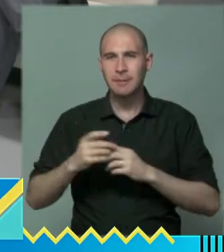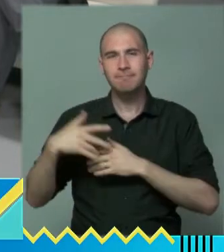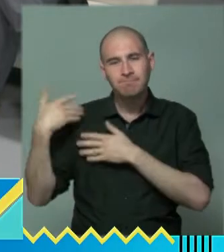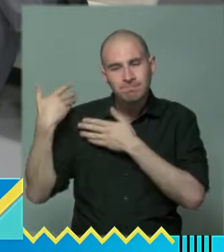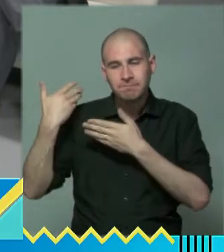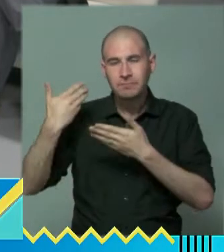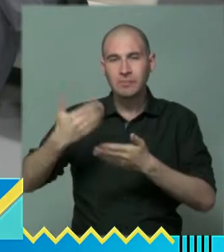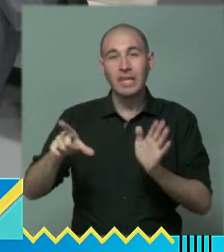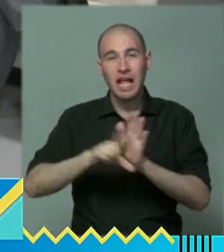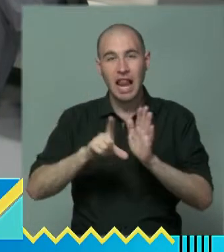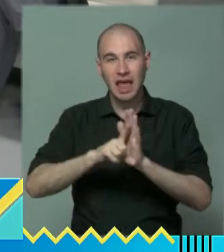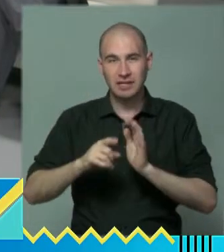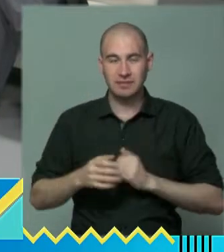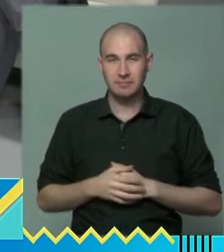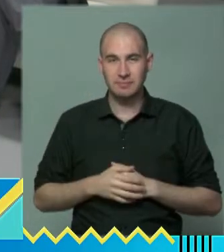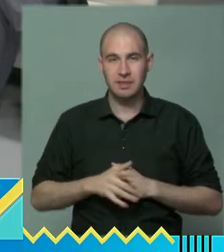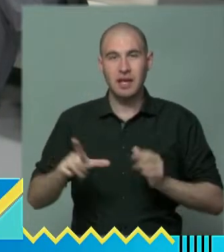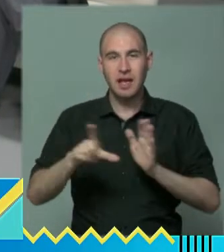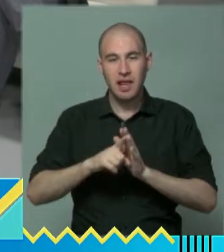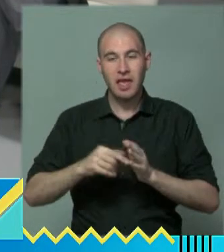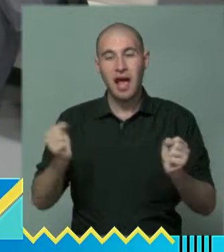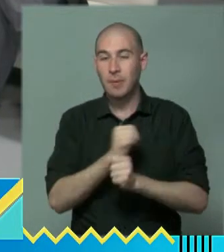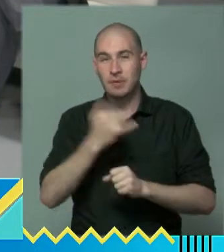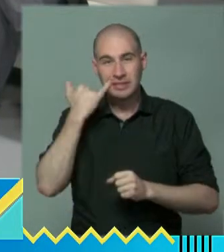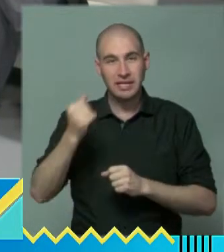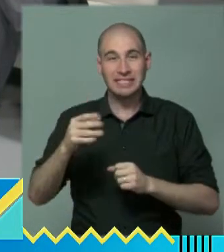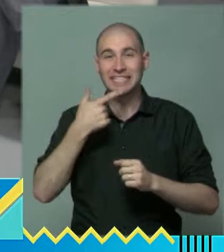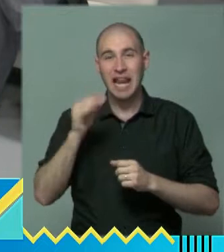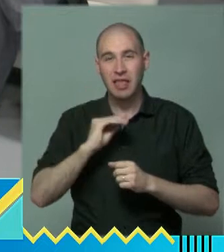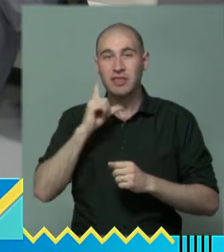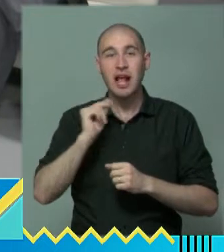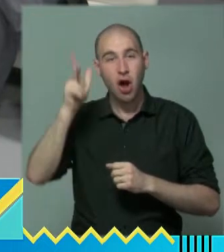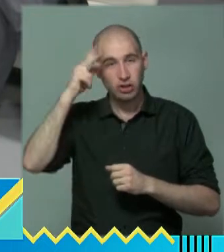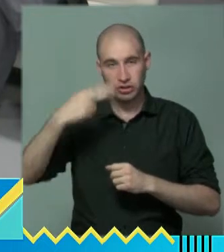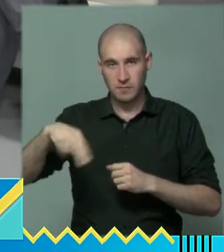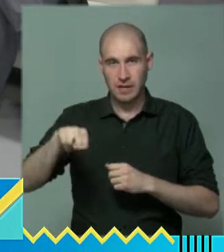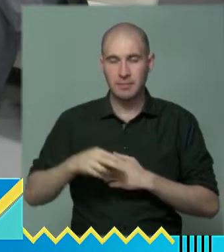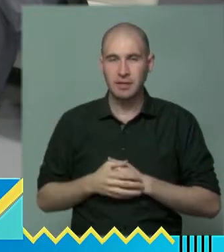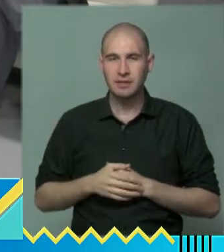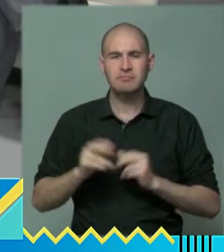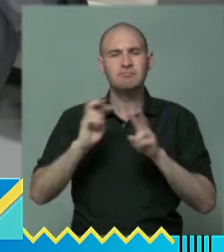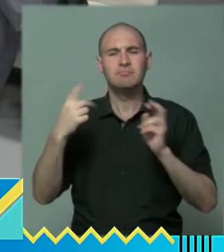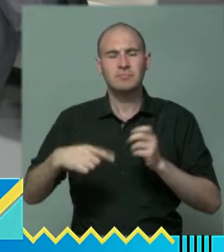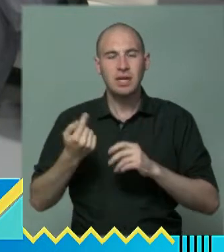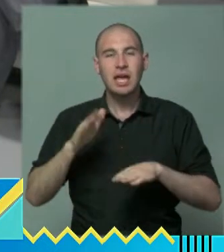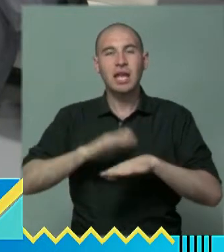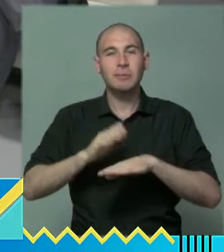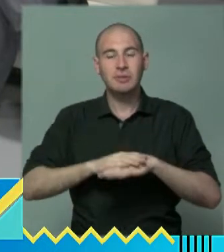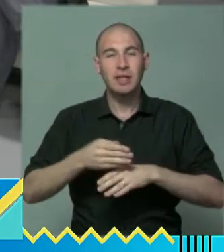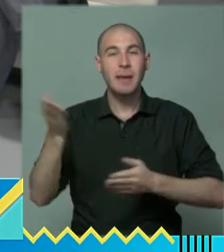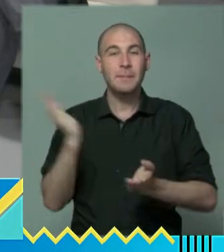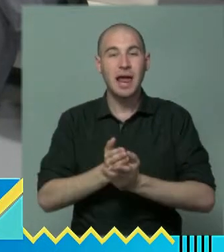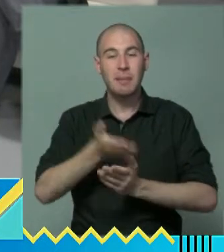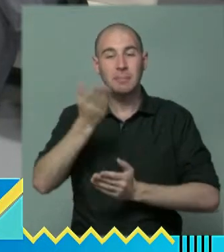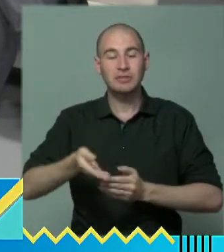dando, una ley que justamente se terminó de sancionar en el Senado el pasado 8 de noviembre, lo que tiene que ver con la responsabilidad penal